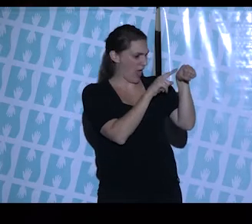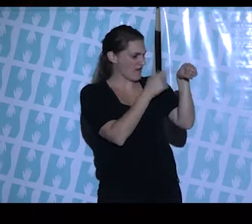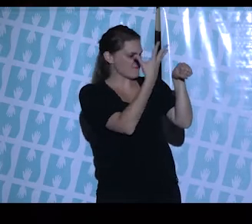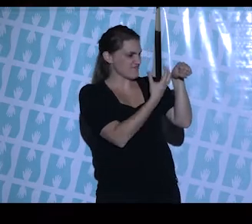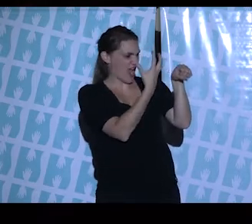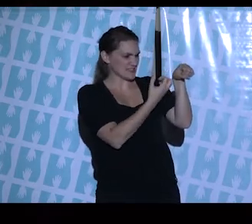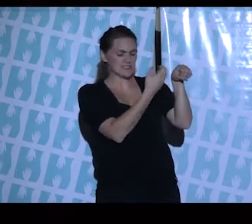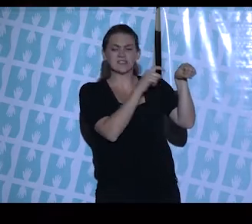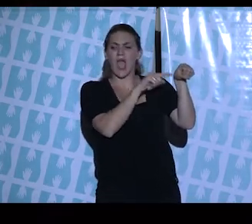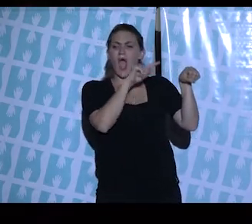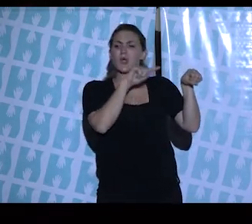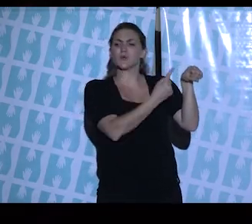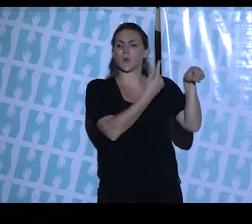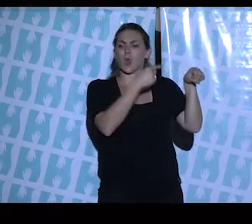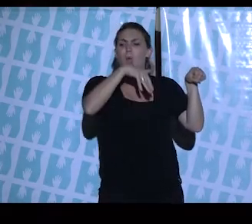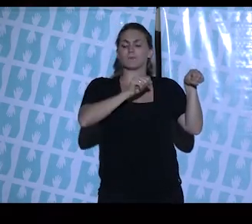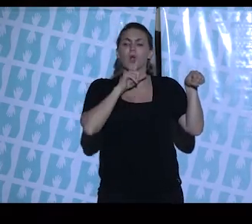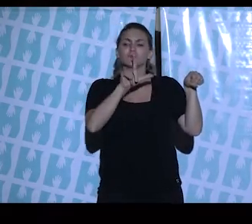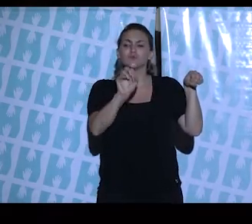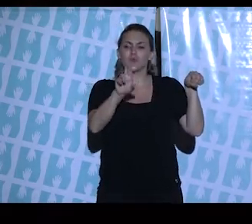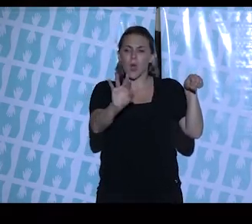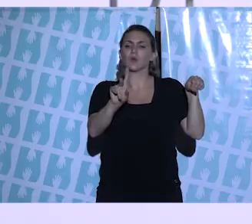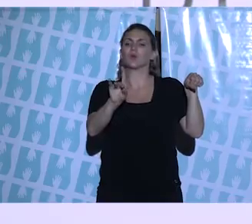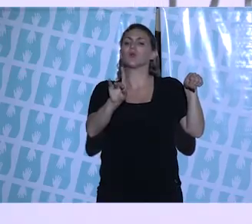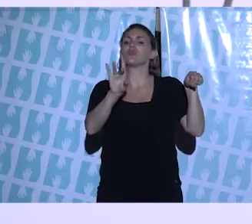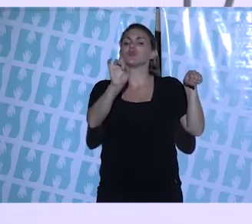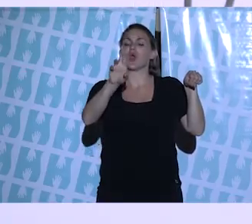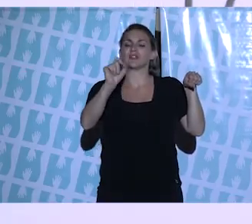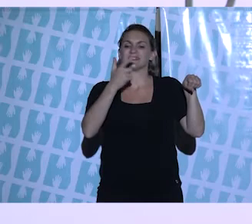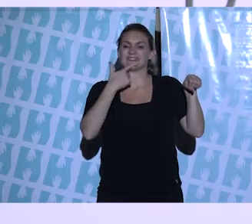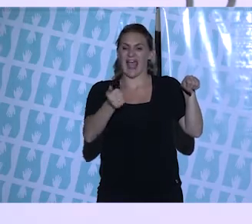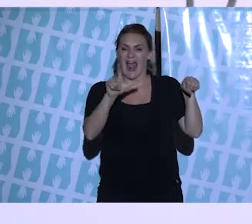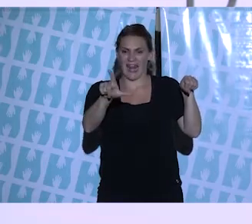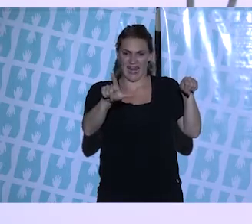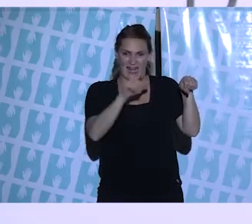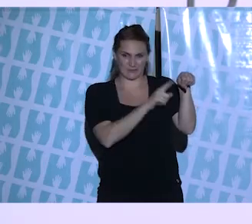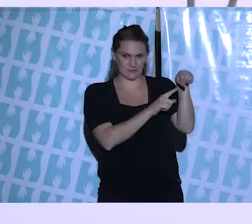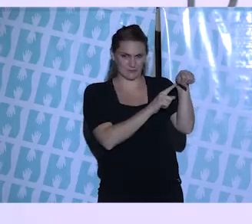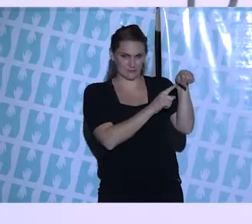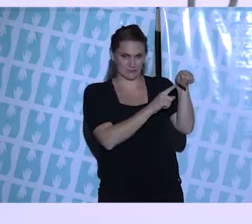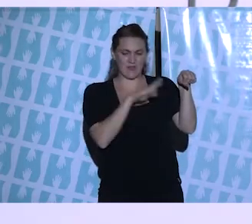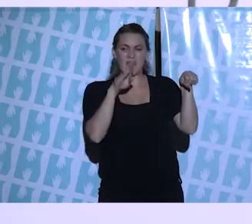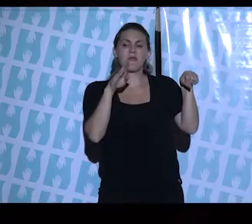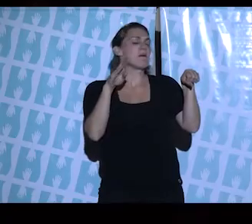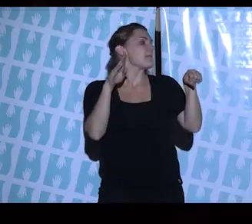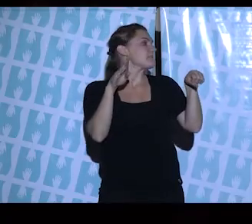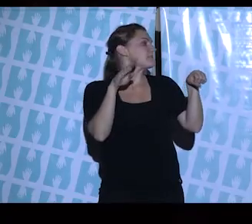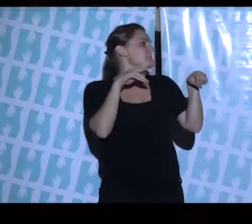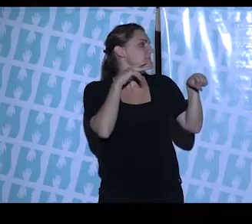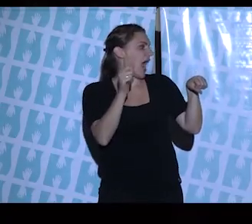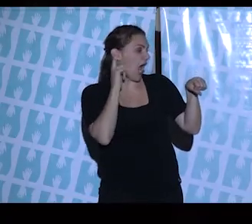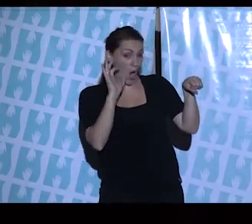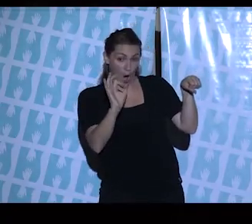llama núcleo motor dorsal del vago, que luego progresaba y se afectaba